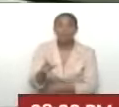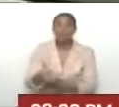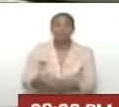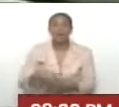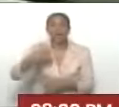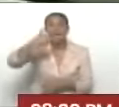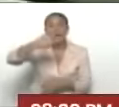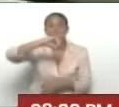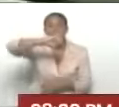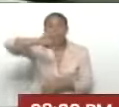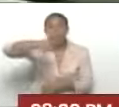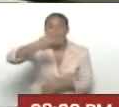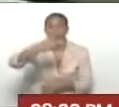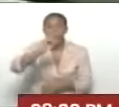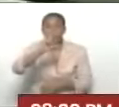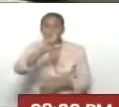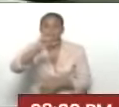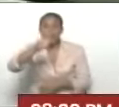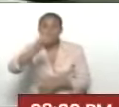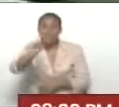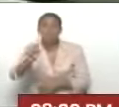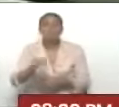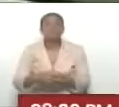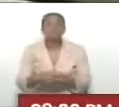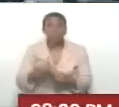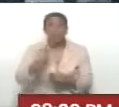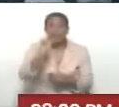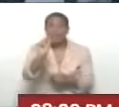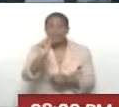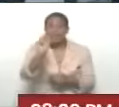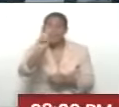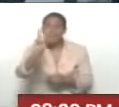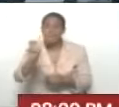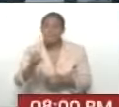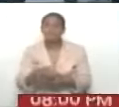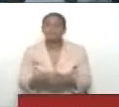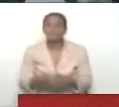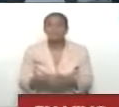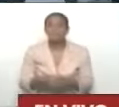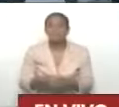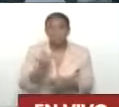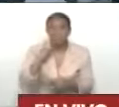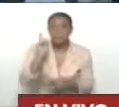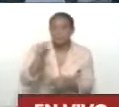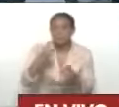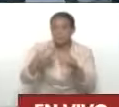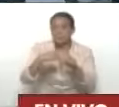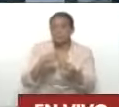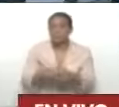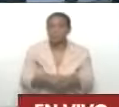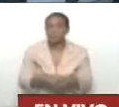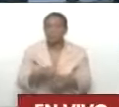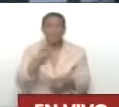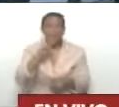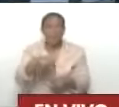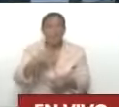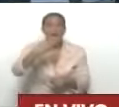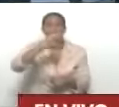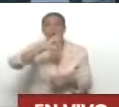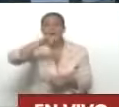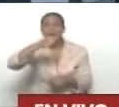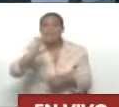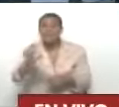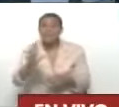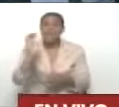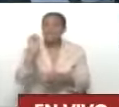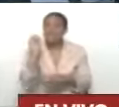¿Te acuerdas? Cuando decía, dame tu pin. La hojilla en TV. ¿Te acuerdas? En la época, dame tu pin. Está la hojilla en TV y ¿Te acuerdas? Era